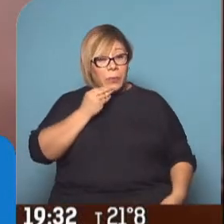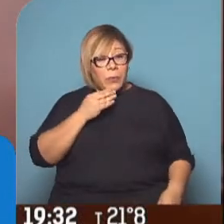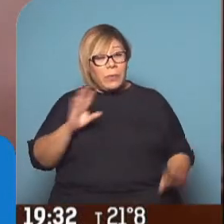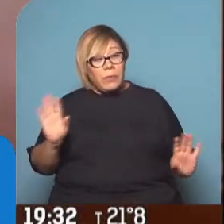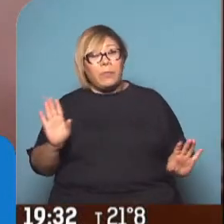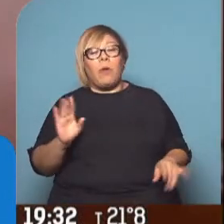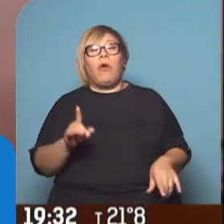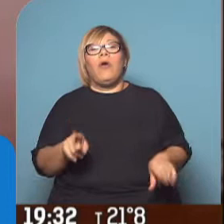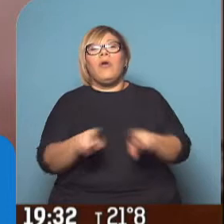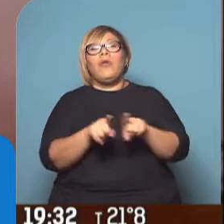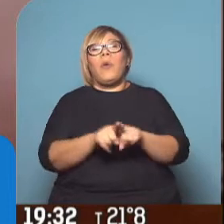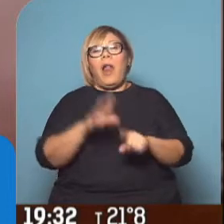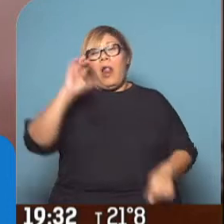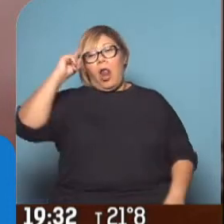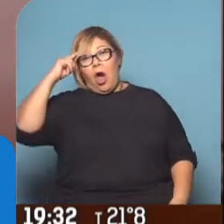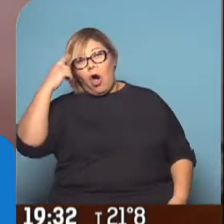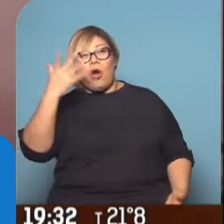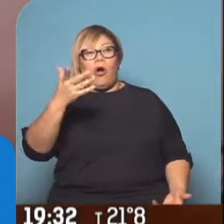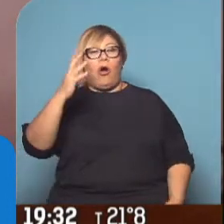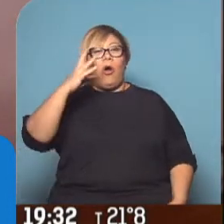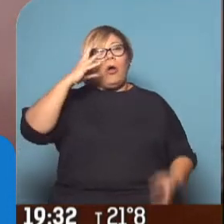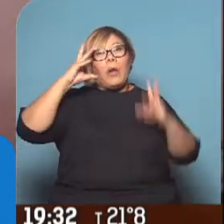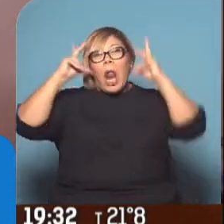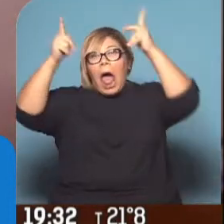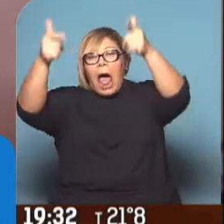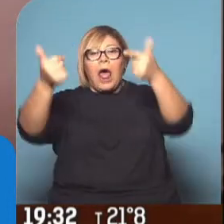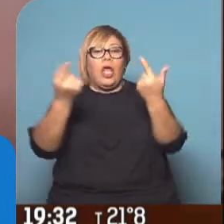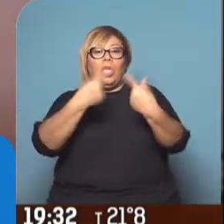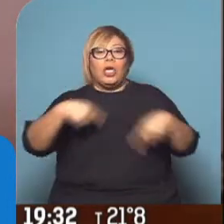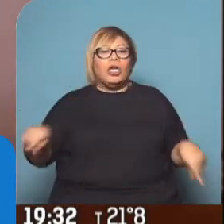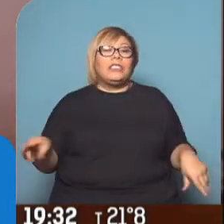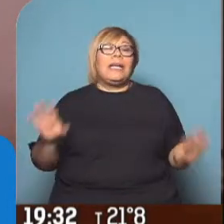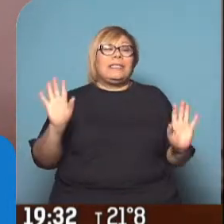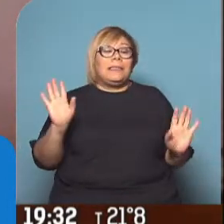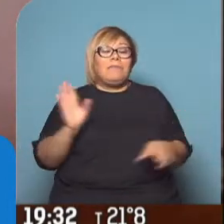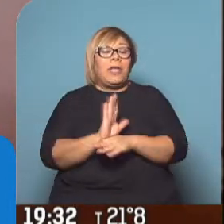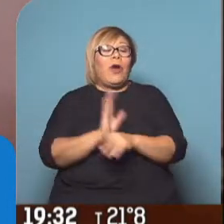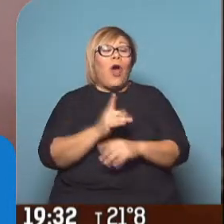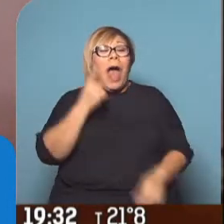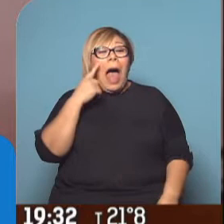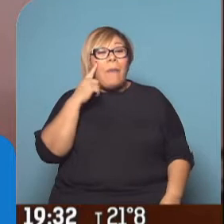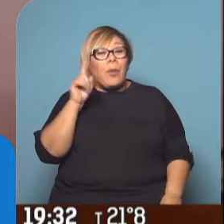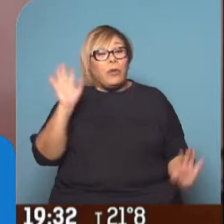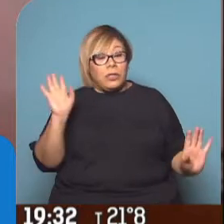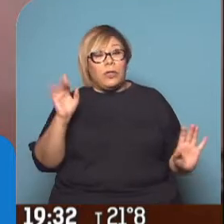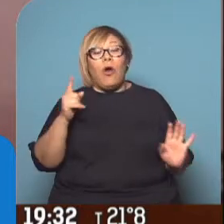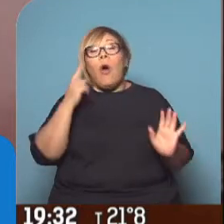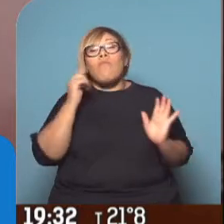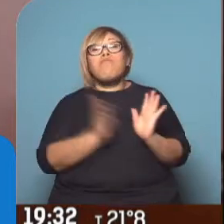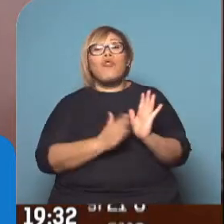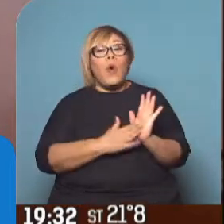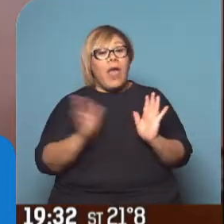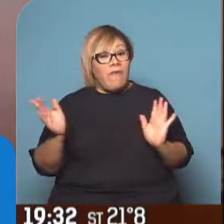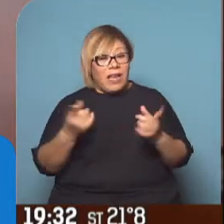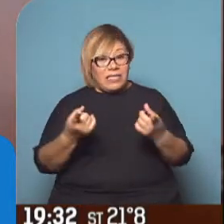estado de alienación, de inconsciencia, de como sea, es frecuente. Acá el tema es poderlo probar. Al no poderlo probar